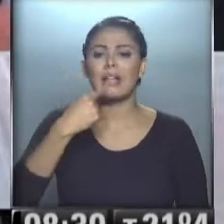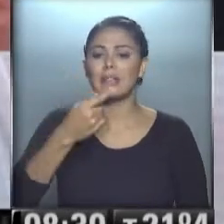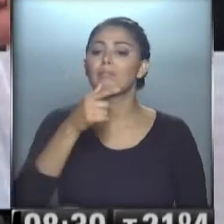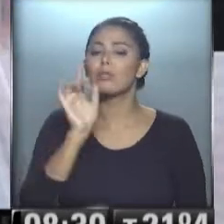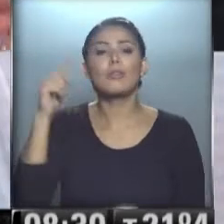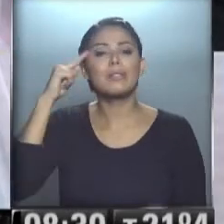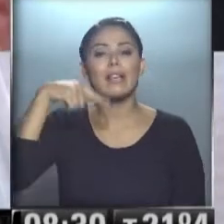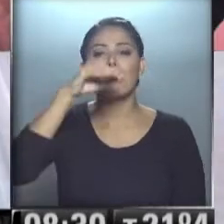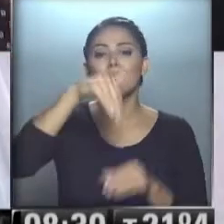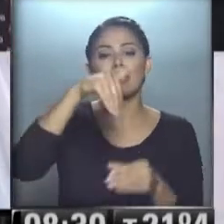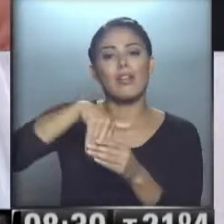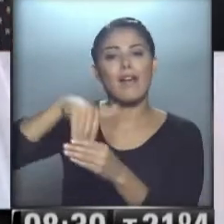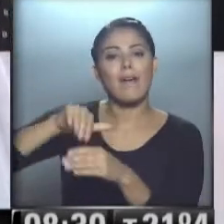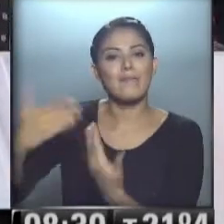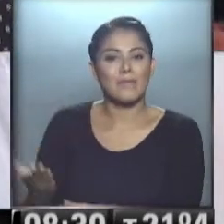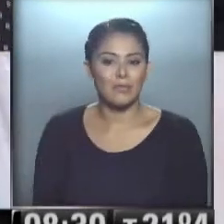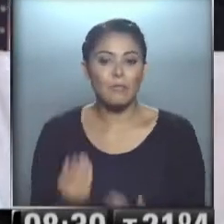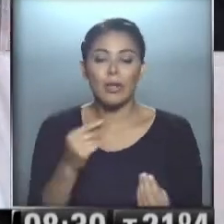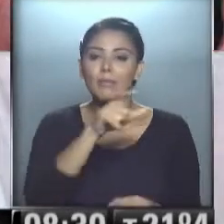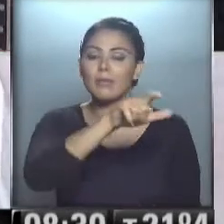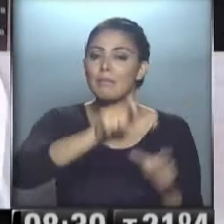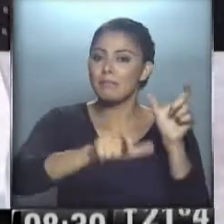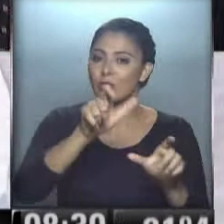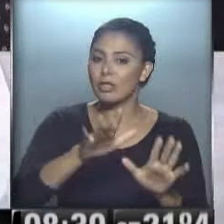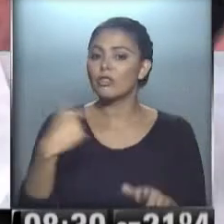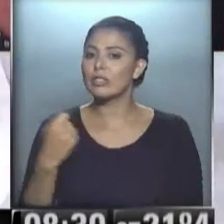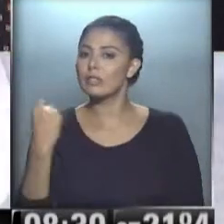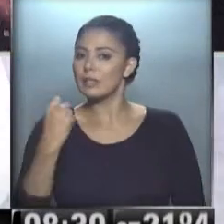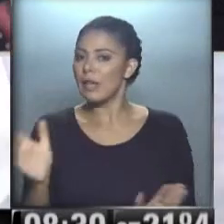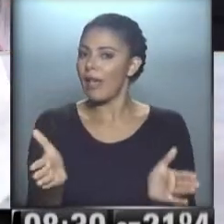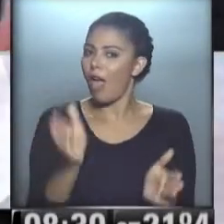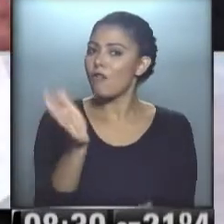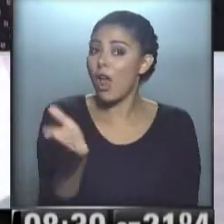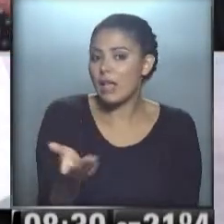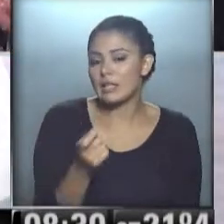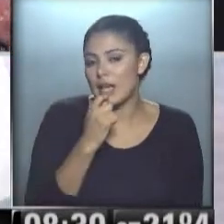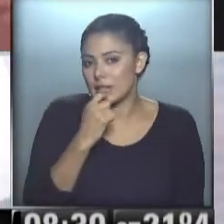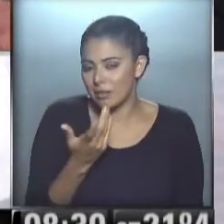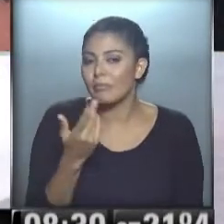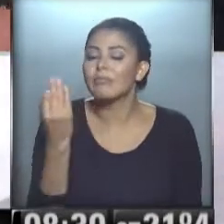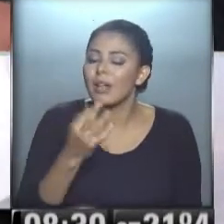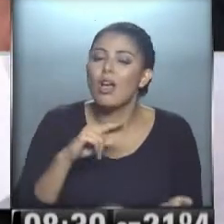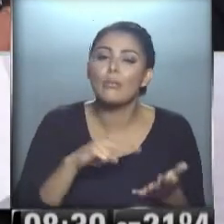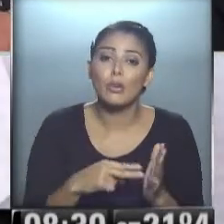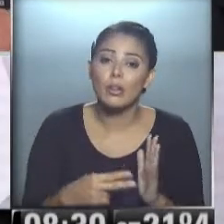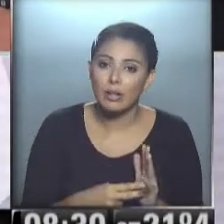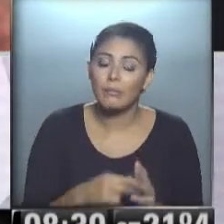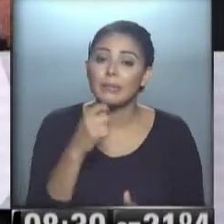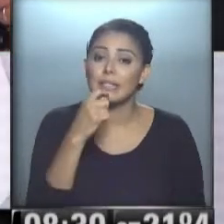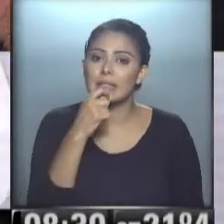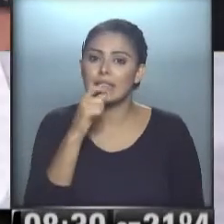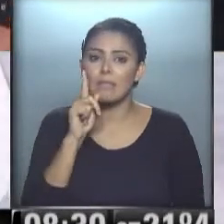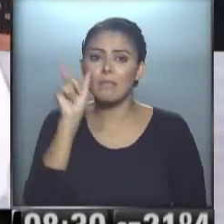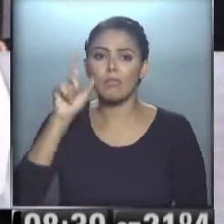más votos porque la gente va hacia ese lado entonces alimentemos la violencia total y si esto el problema es que cuando se dan estas contradicciones